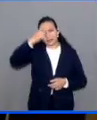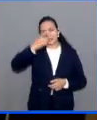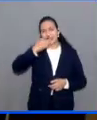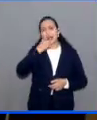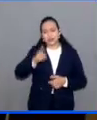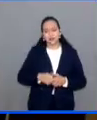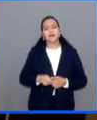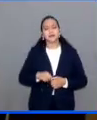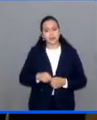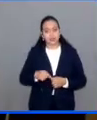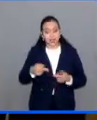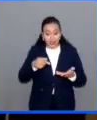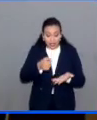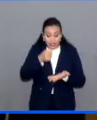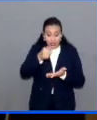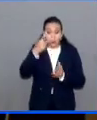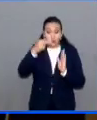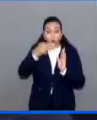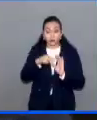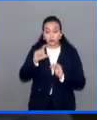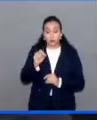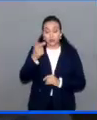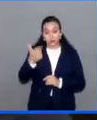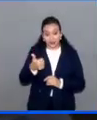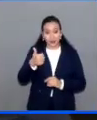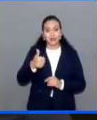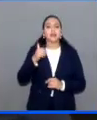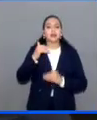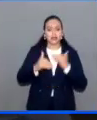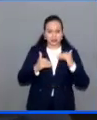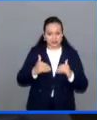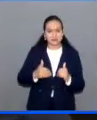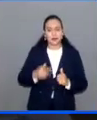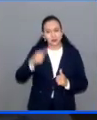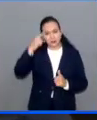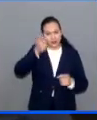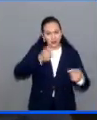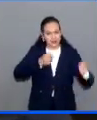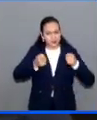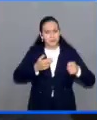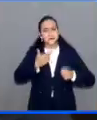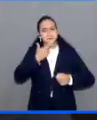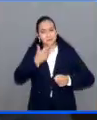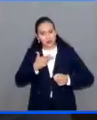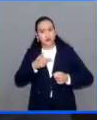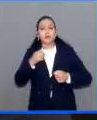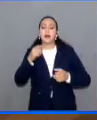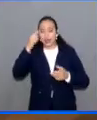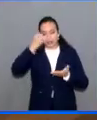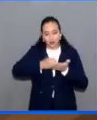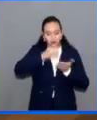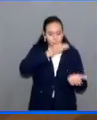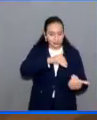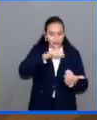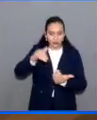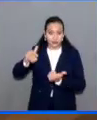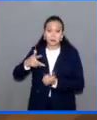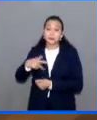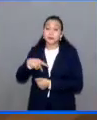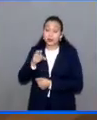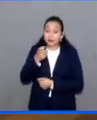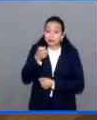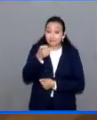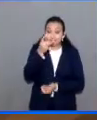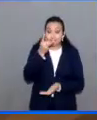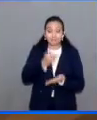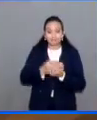económico 2026 avanza en medidas de control y eficiencia recaudatoria, pero que solo se traduce en una